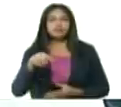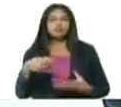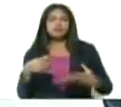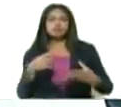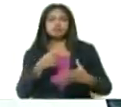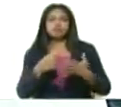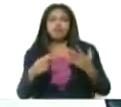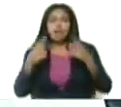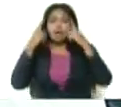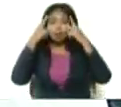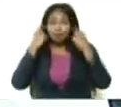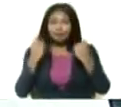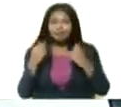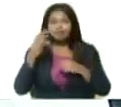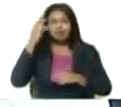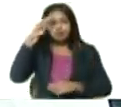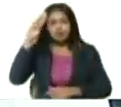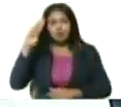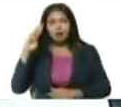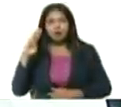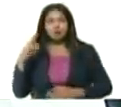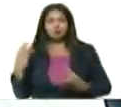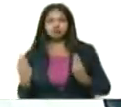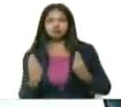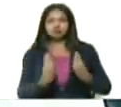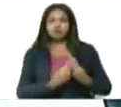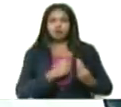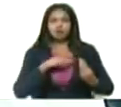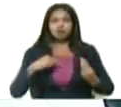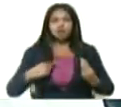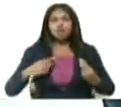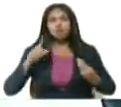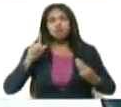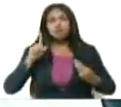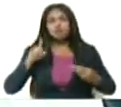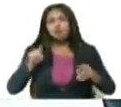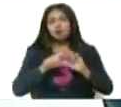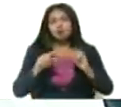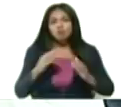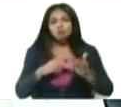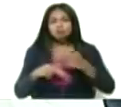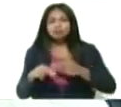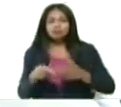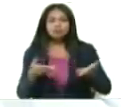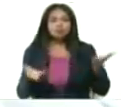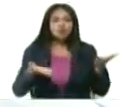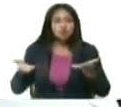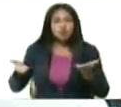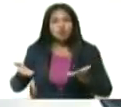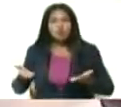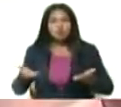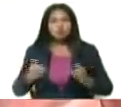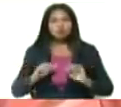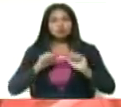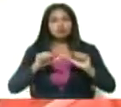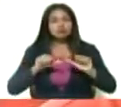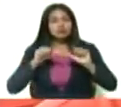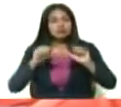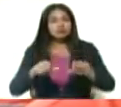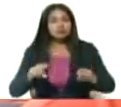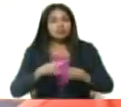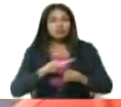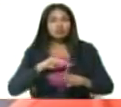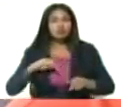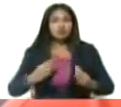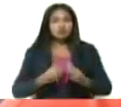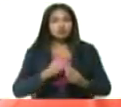de especialistas cubanos que nos han acompañado también en la construcción del protocolo y aún permanecen con nosotros.